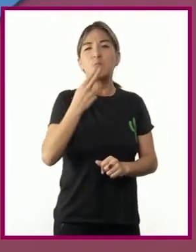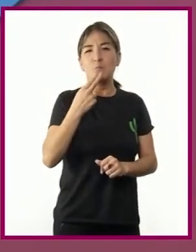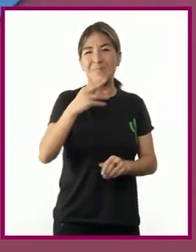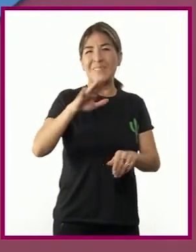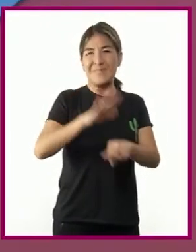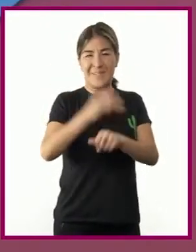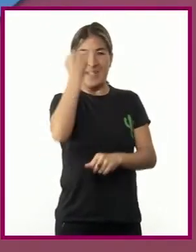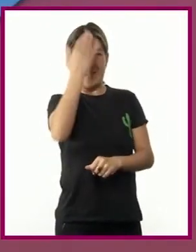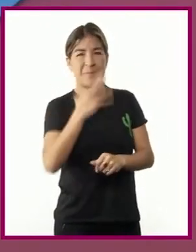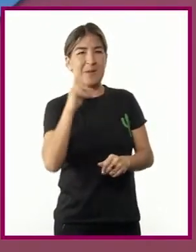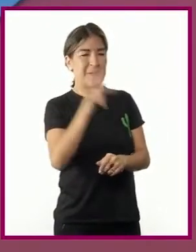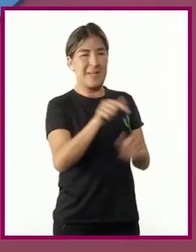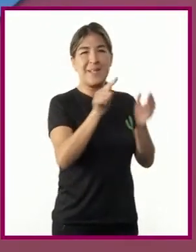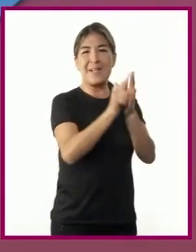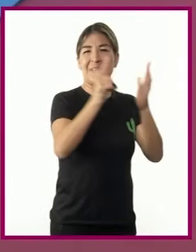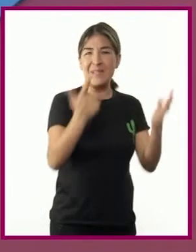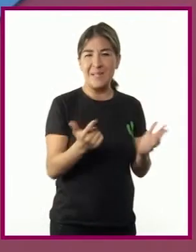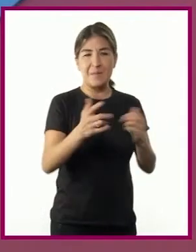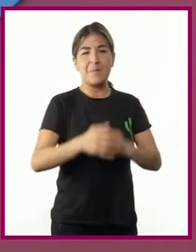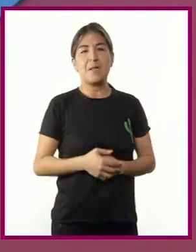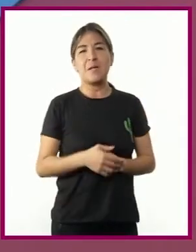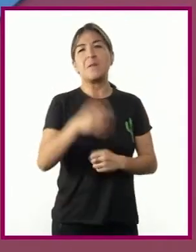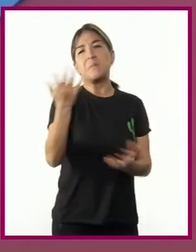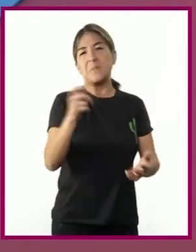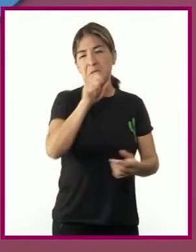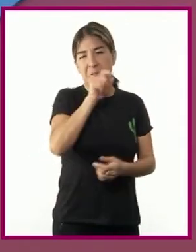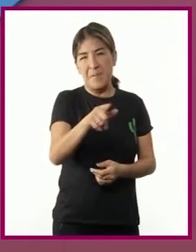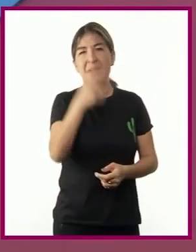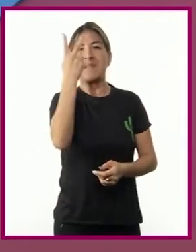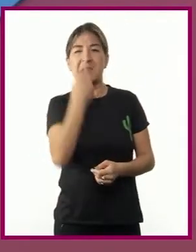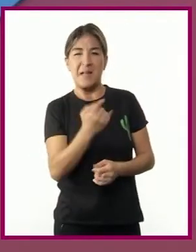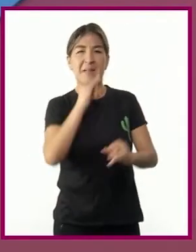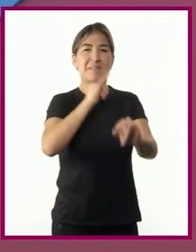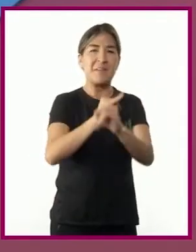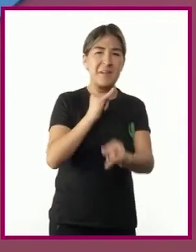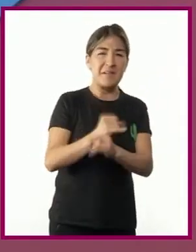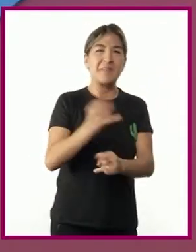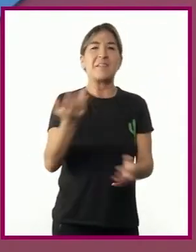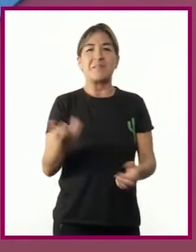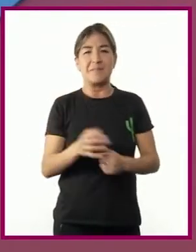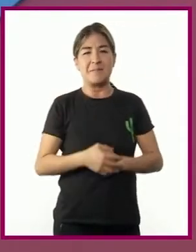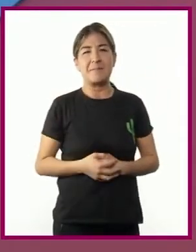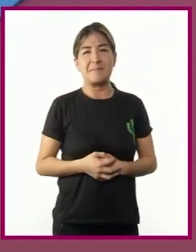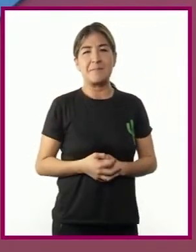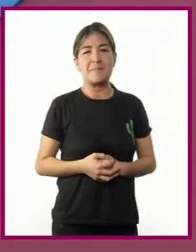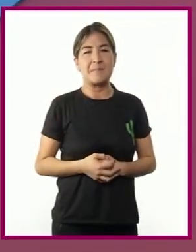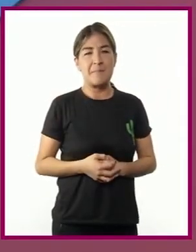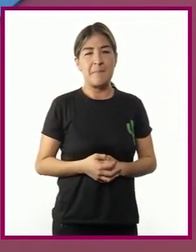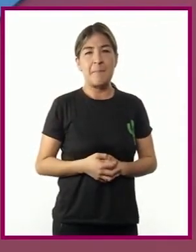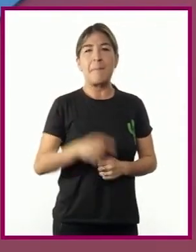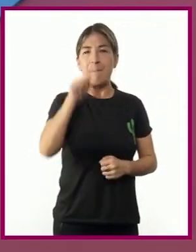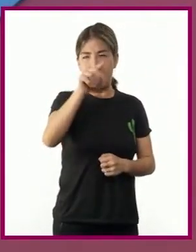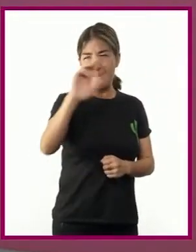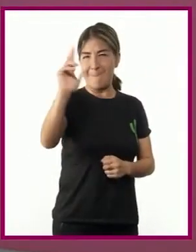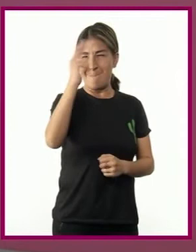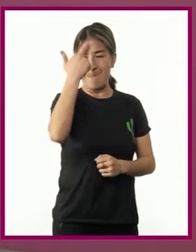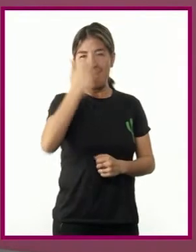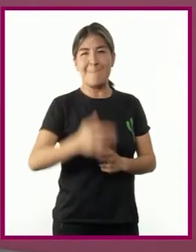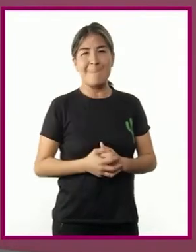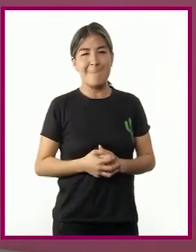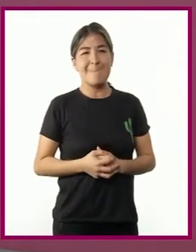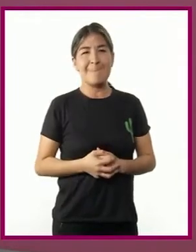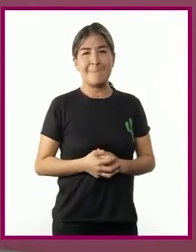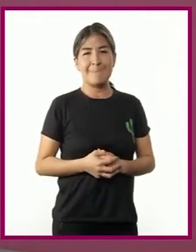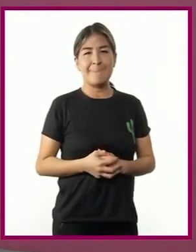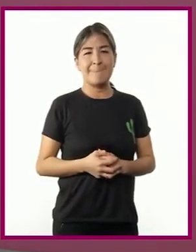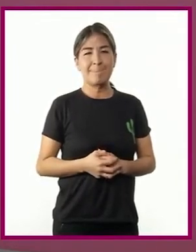han visto en sus libros de texto, en los medios de comunicación o en Internet. ¿Los recuerdan? Después de